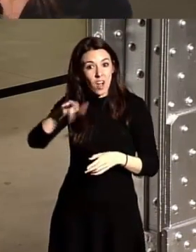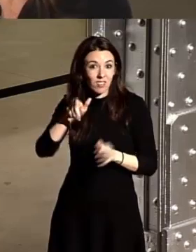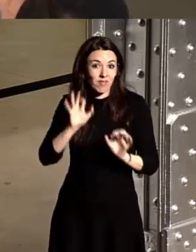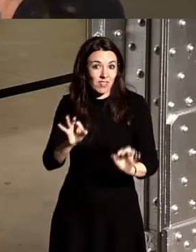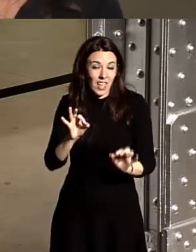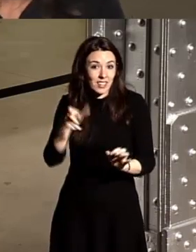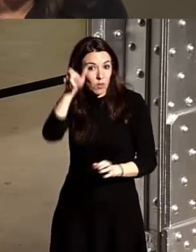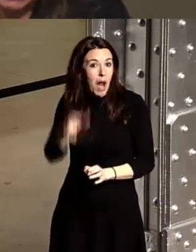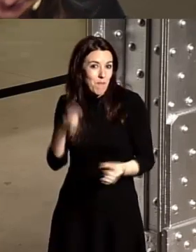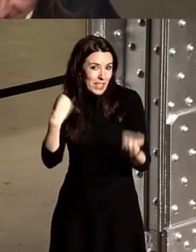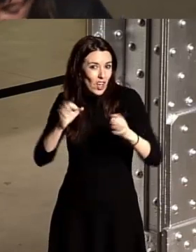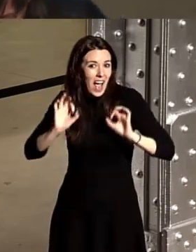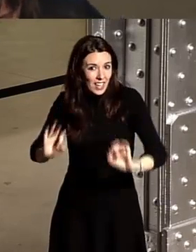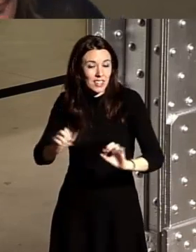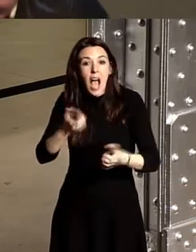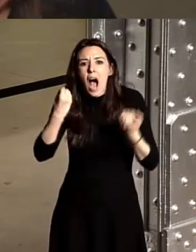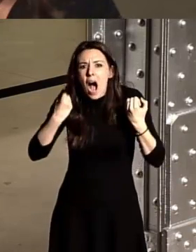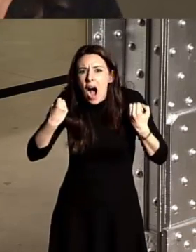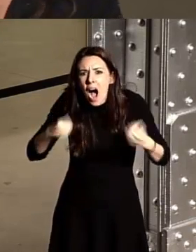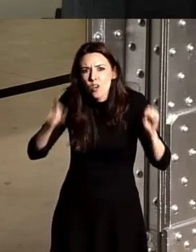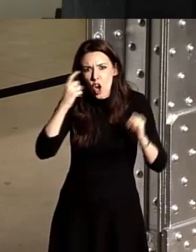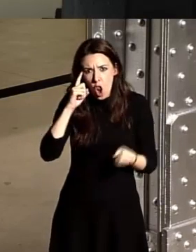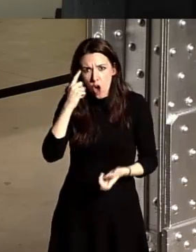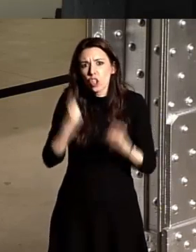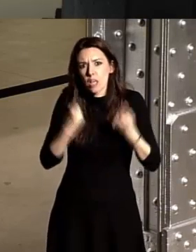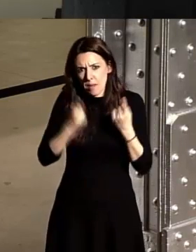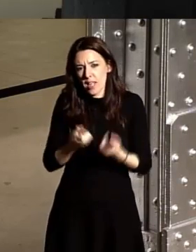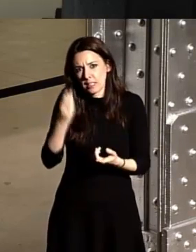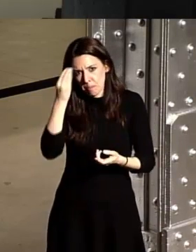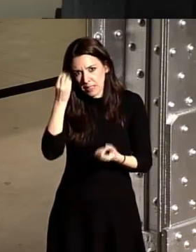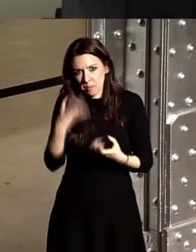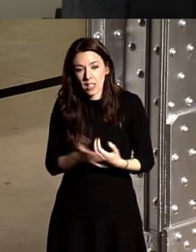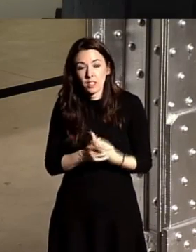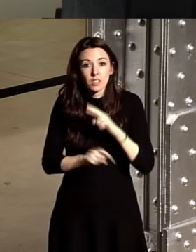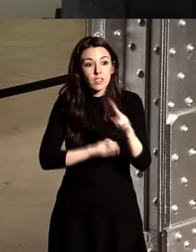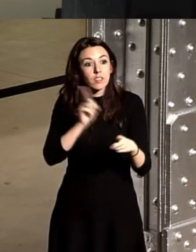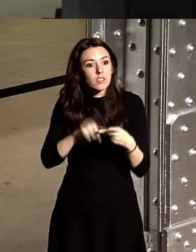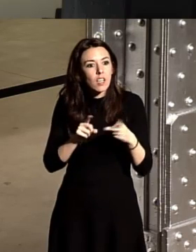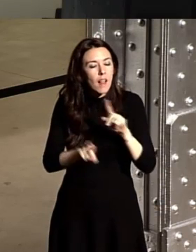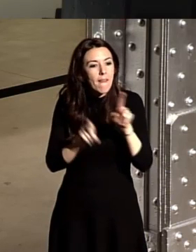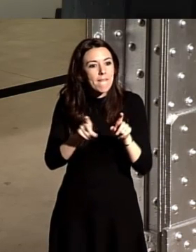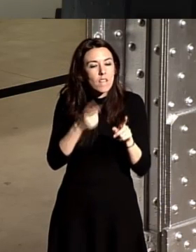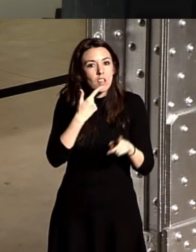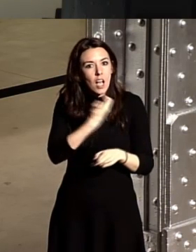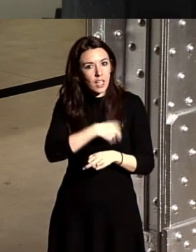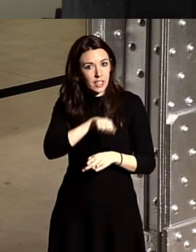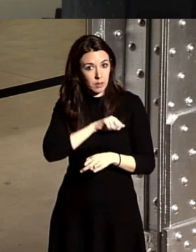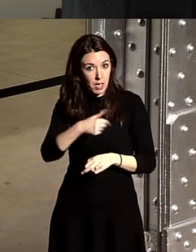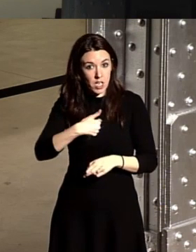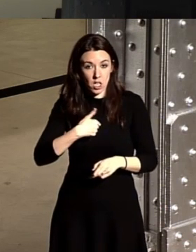de personas, pero incluso los más locos a veces piensan. Y la segunda cuestión era, desde España yo por lo